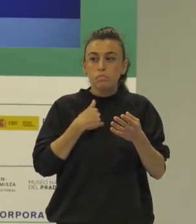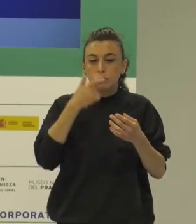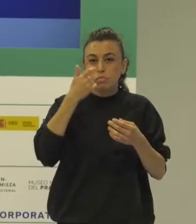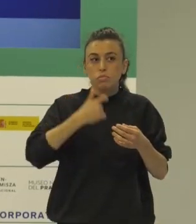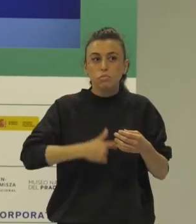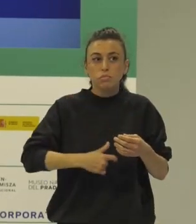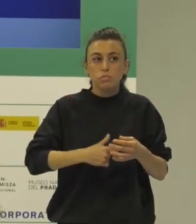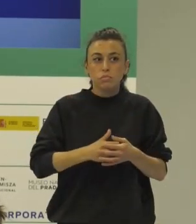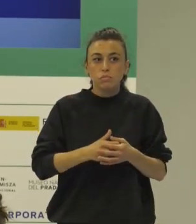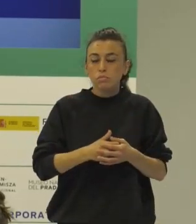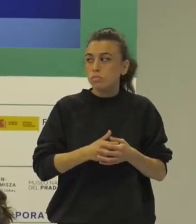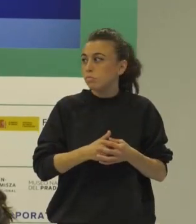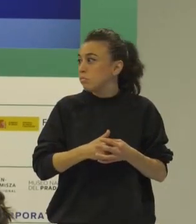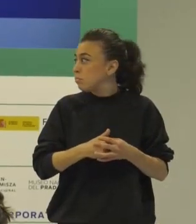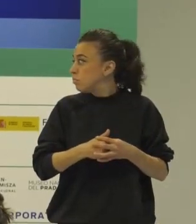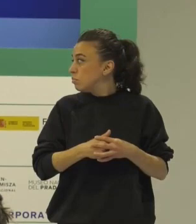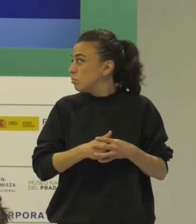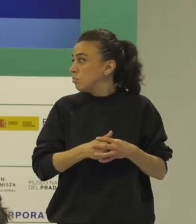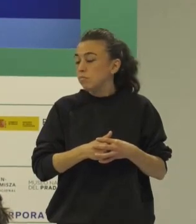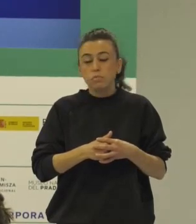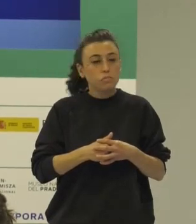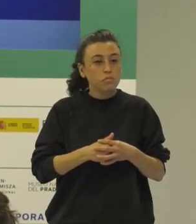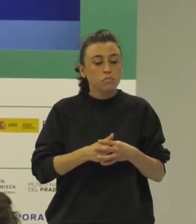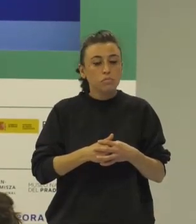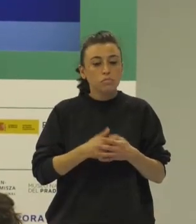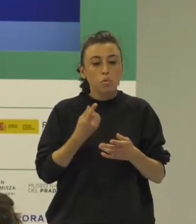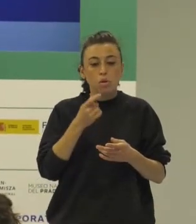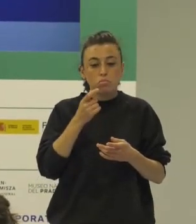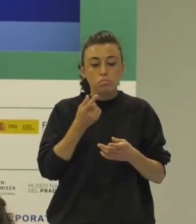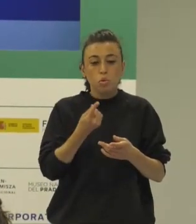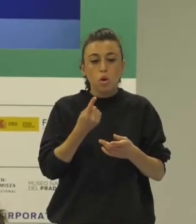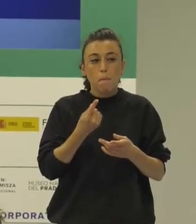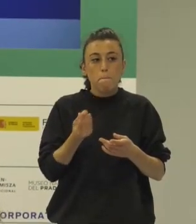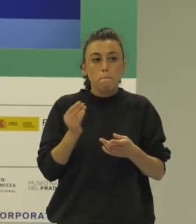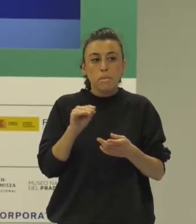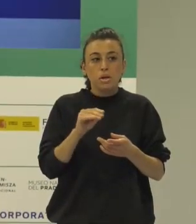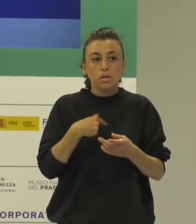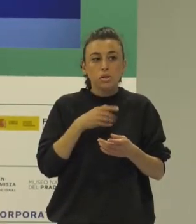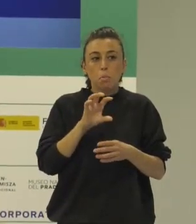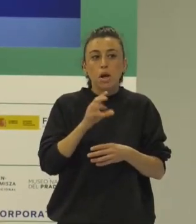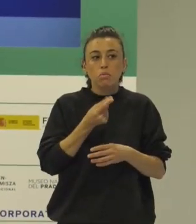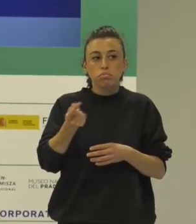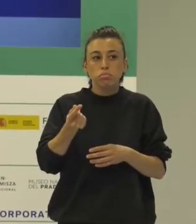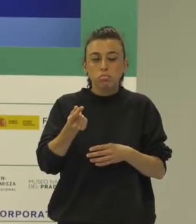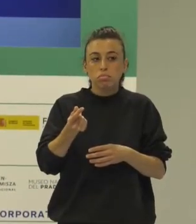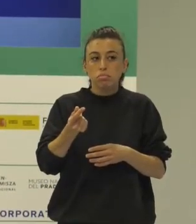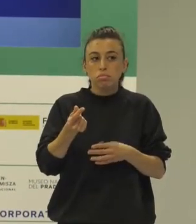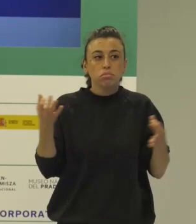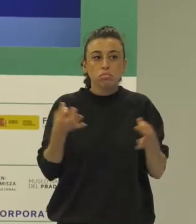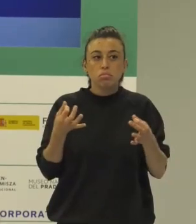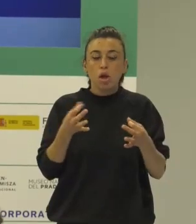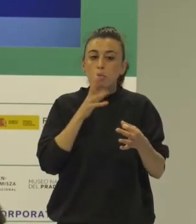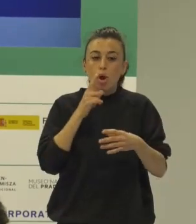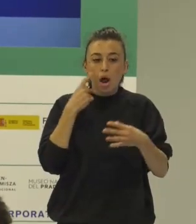que se han visto obligadas a salir, a dejar el país por riesgo de cárcel y de